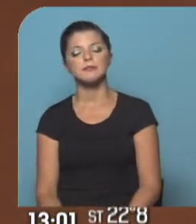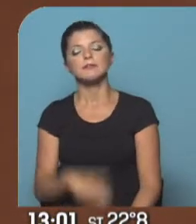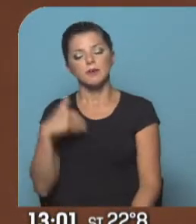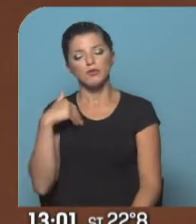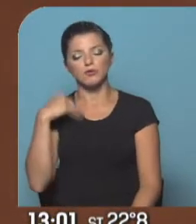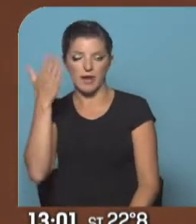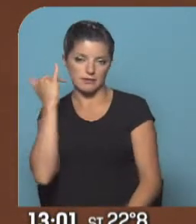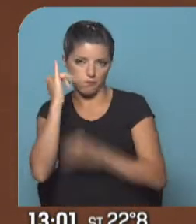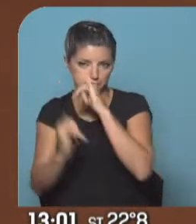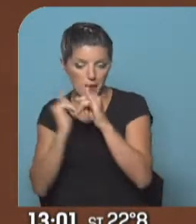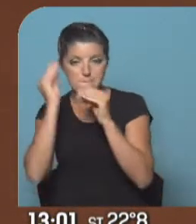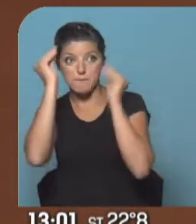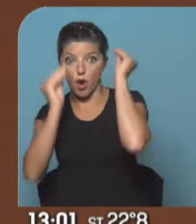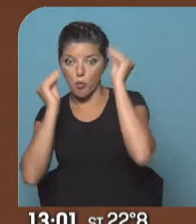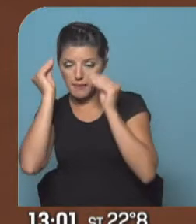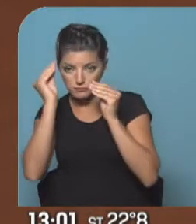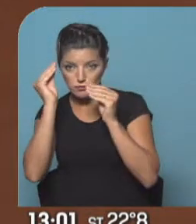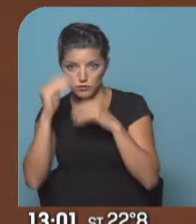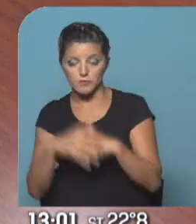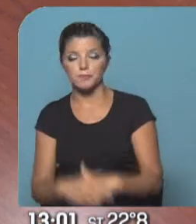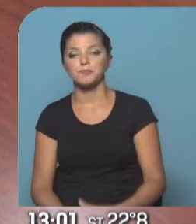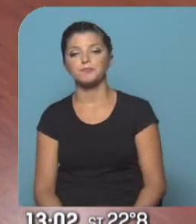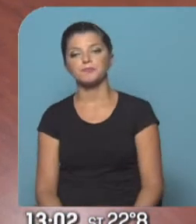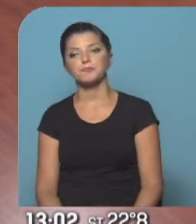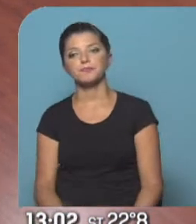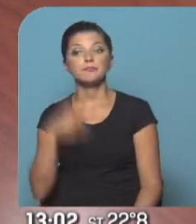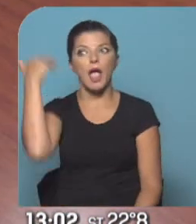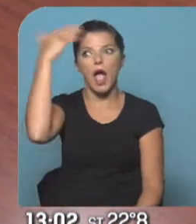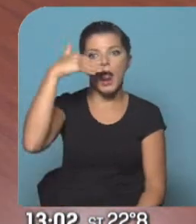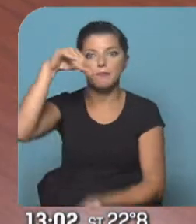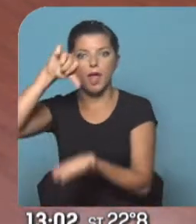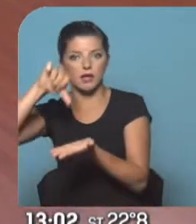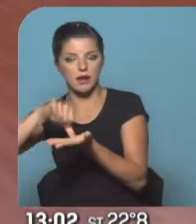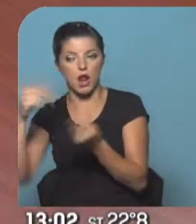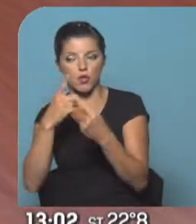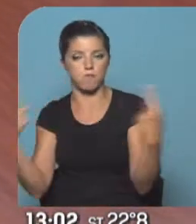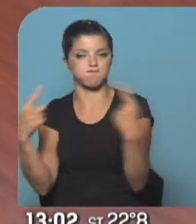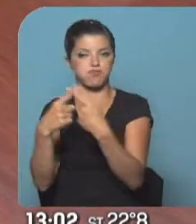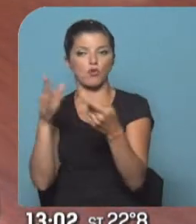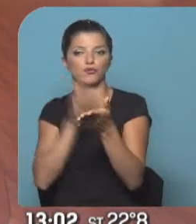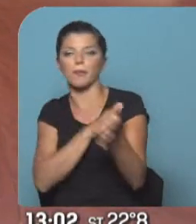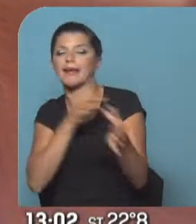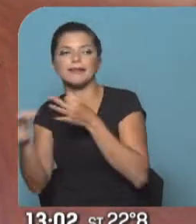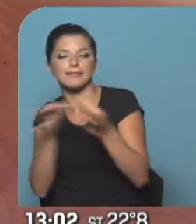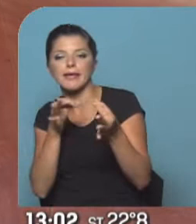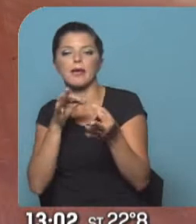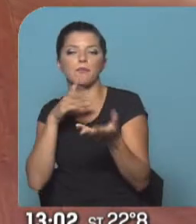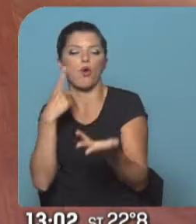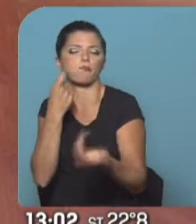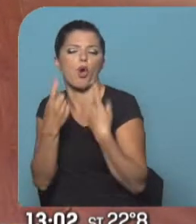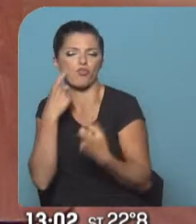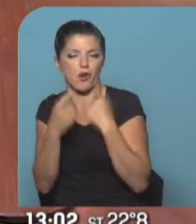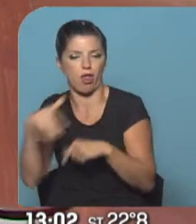pone a analizar, efectivamente, digamos, la tiranteza entre Arabia e Irán por la cuestión geopolítica, geoestratégica, por el dominio de la región, ya